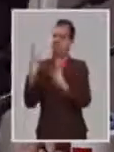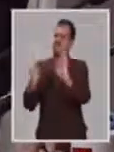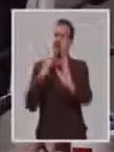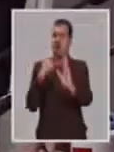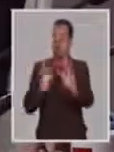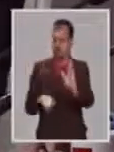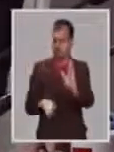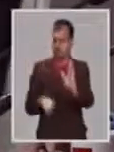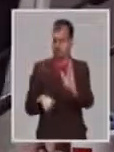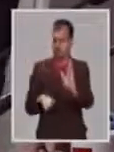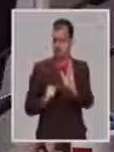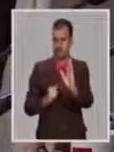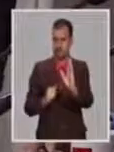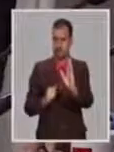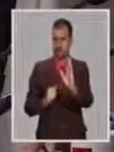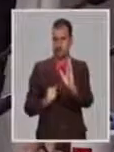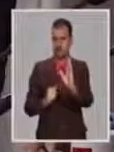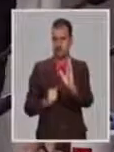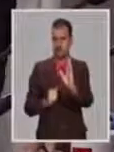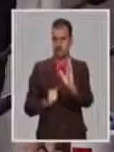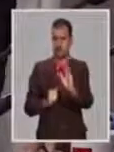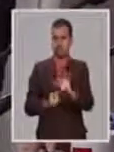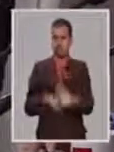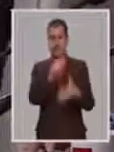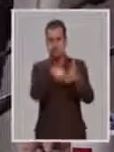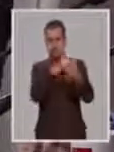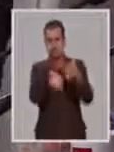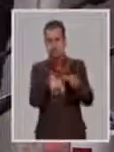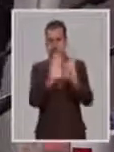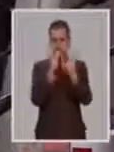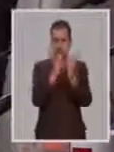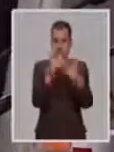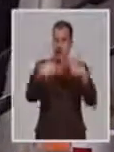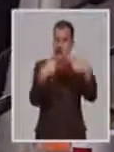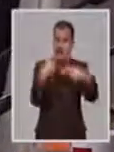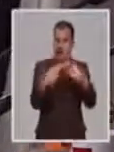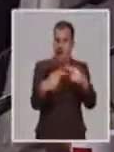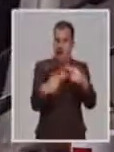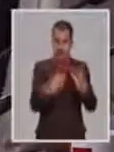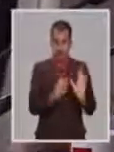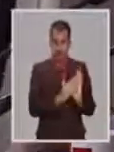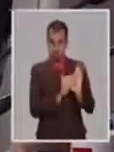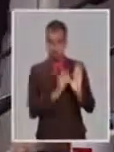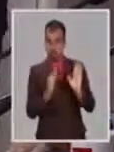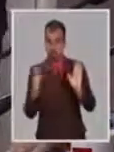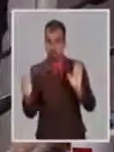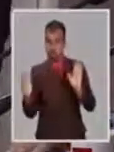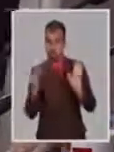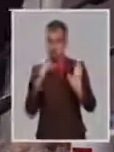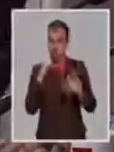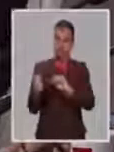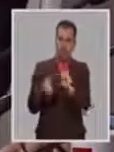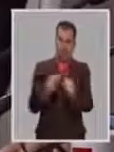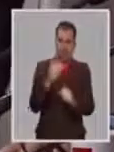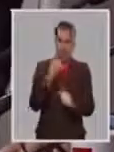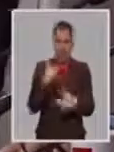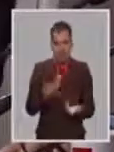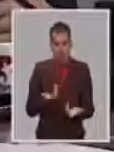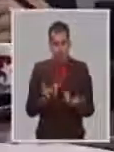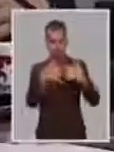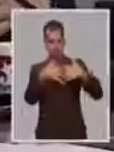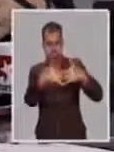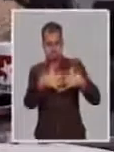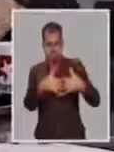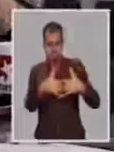3, cuáles son las capacidades o la organización que se ha hecho en el ámbito regulativo, en el